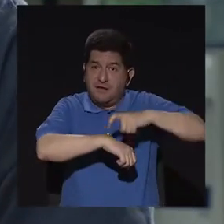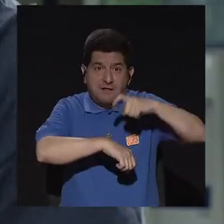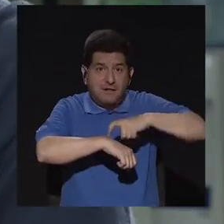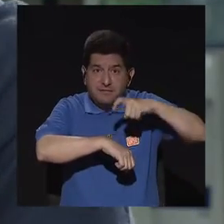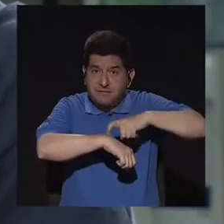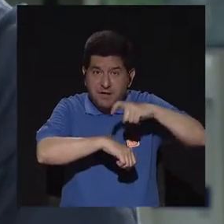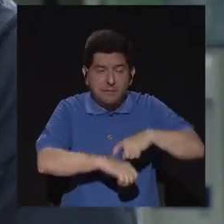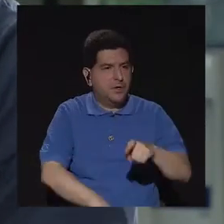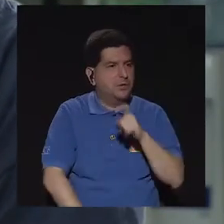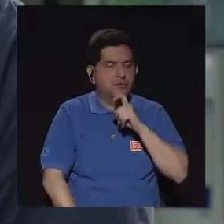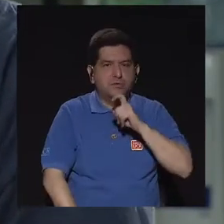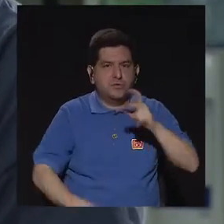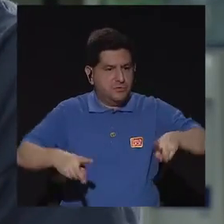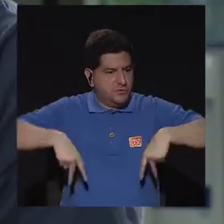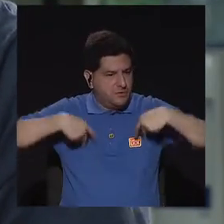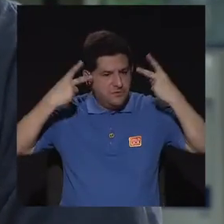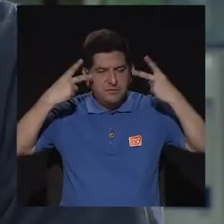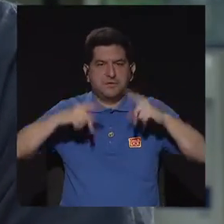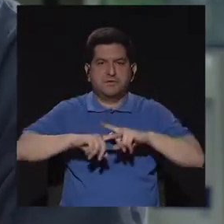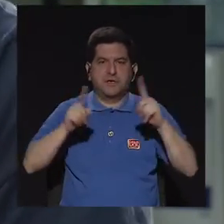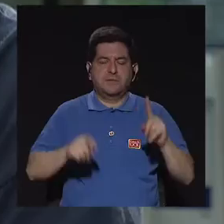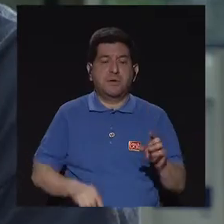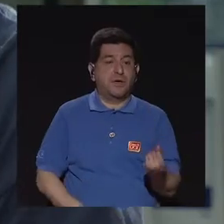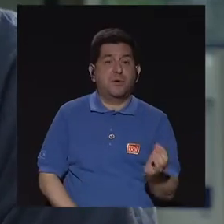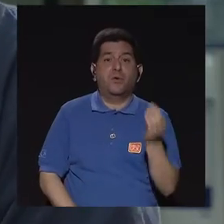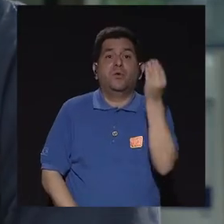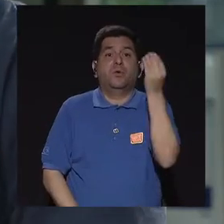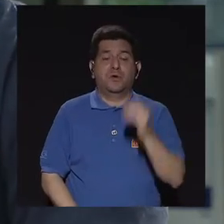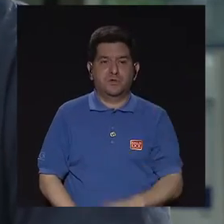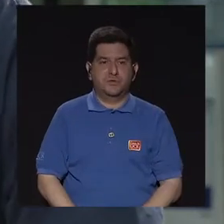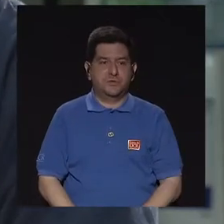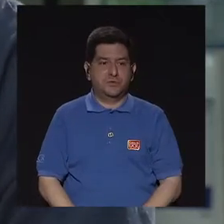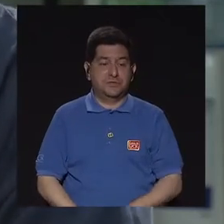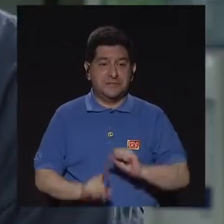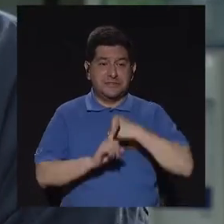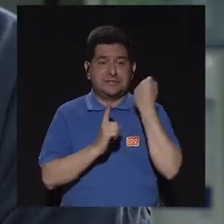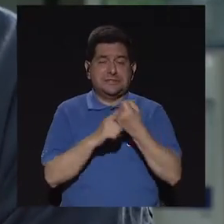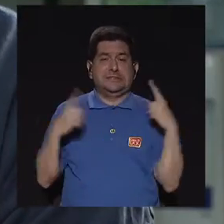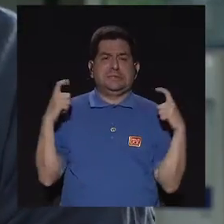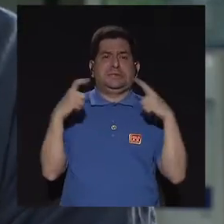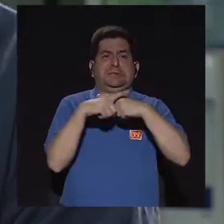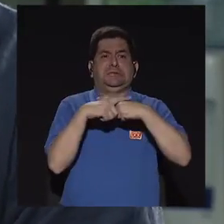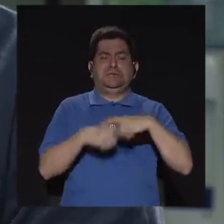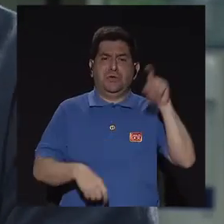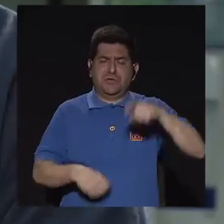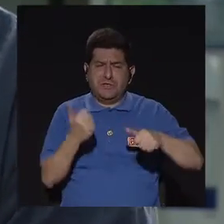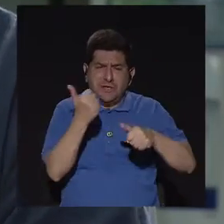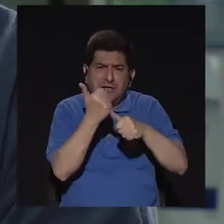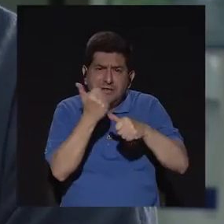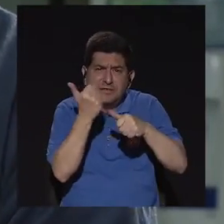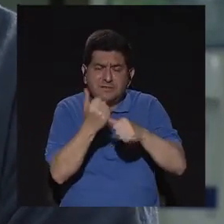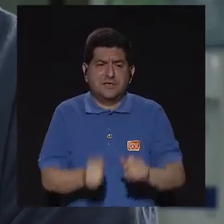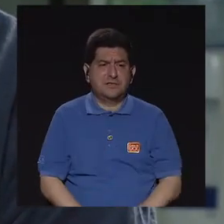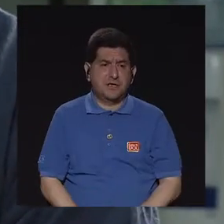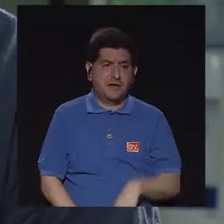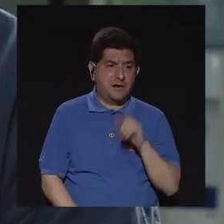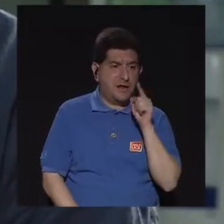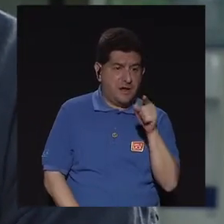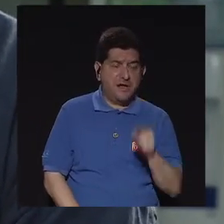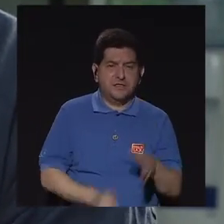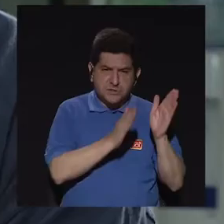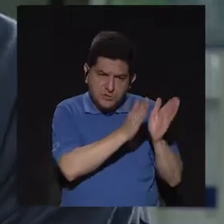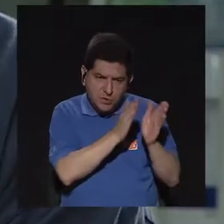etapas difíciles en la vida, pero la adolescencia, por ejemplo, es una de las etapas más complicadas y es donde se ocupa más asesoría, porque eso lo forma